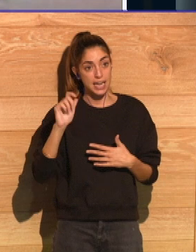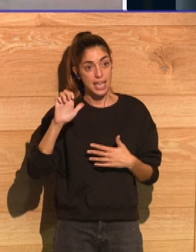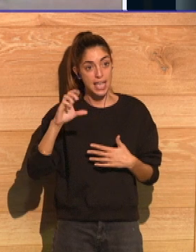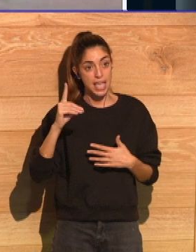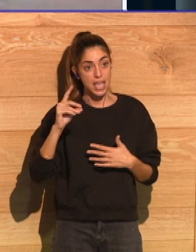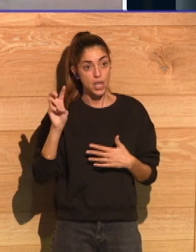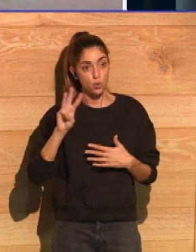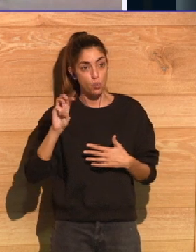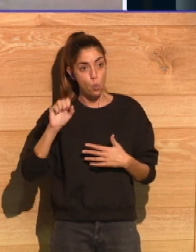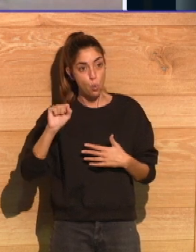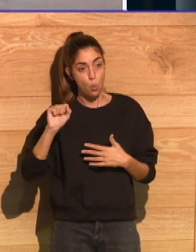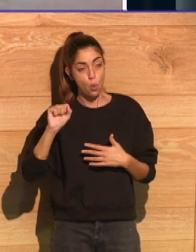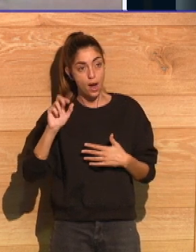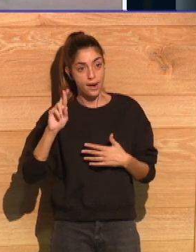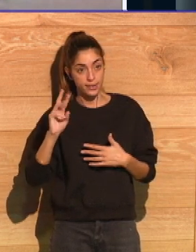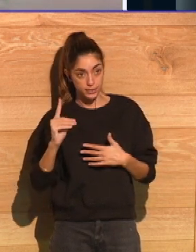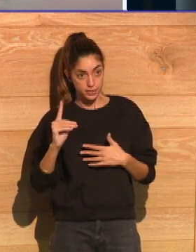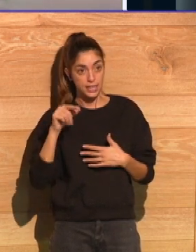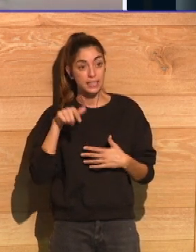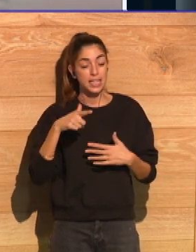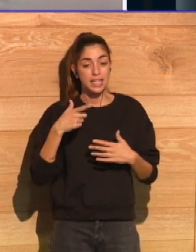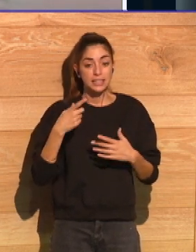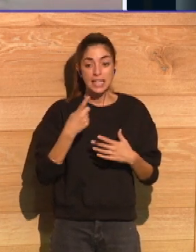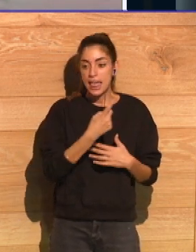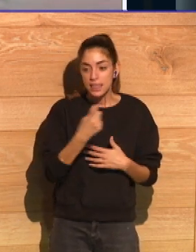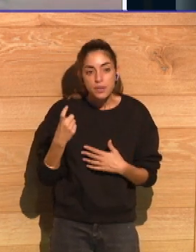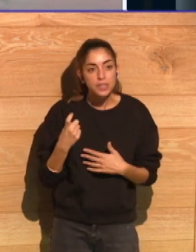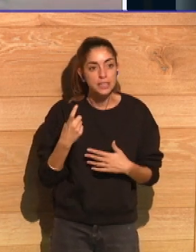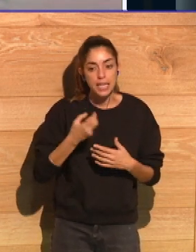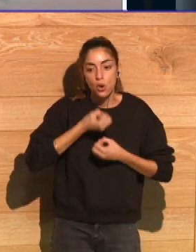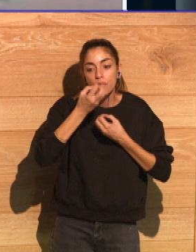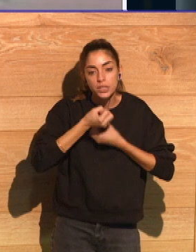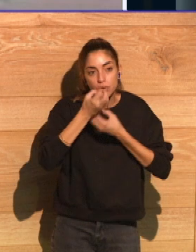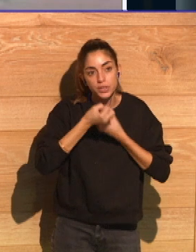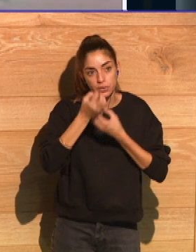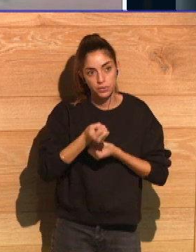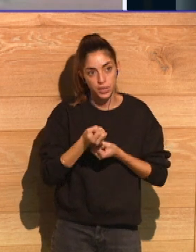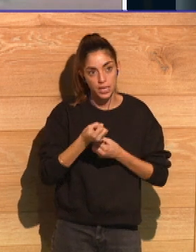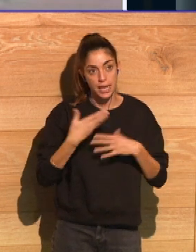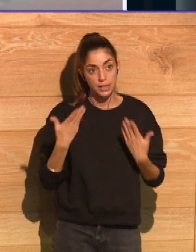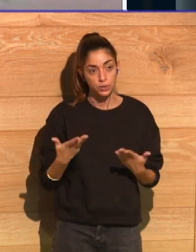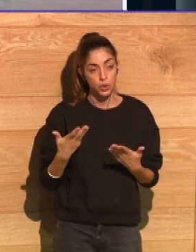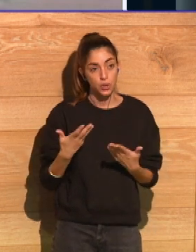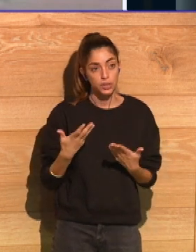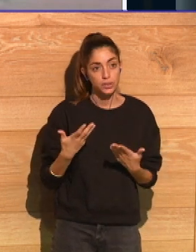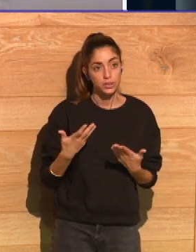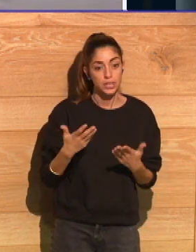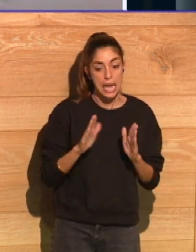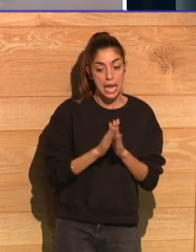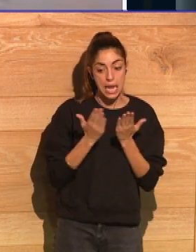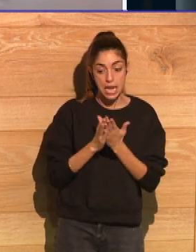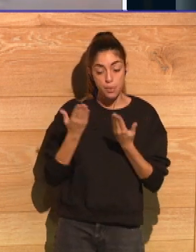también tenía esa necesidad compulsiva de confesarse, ¿no? Y sus libros son en realidad como